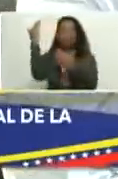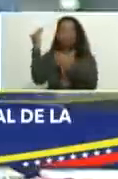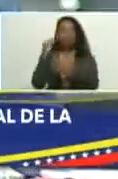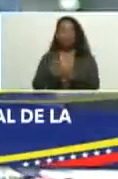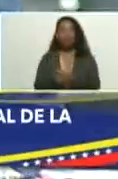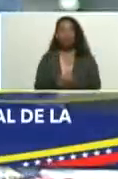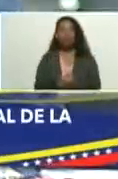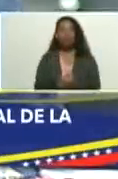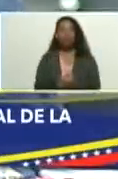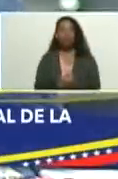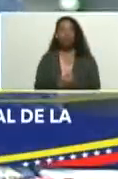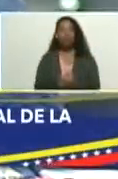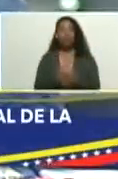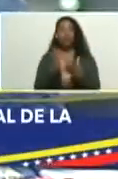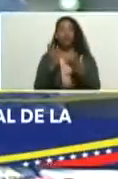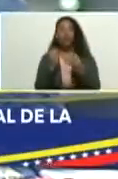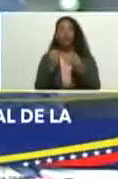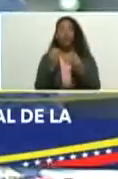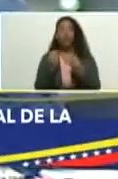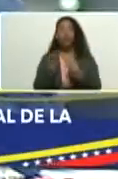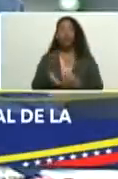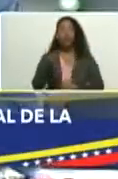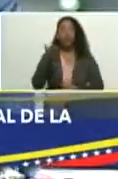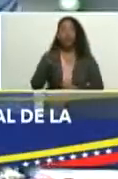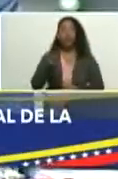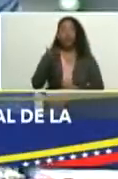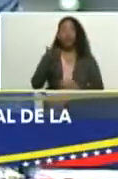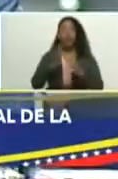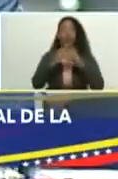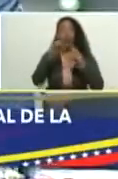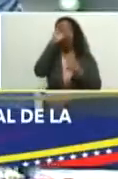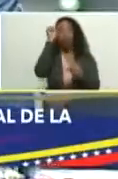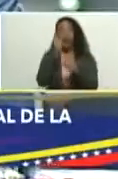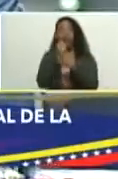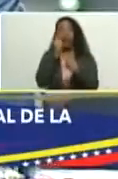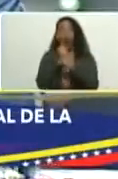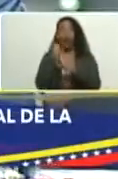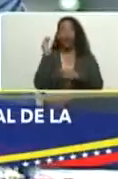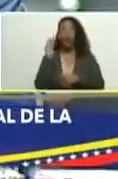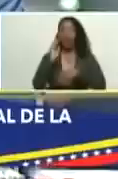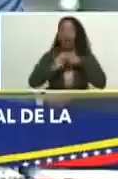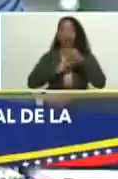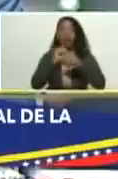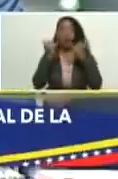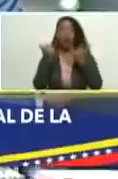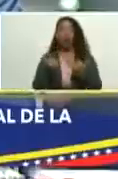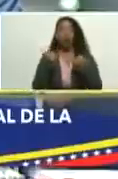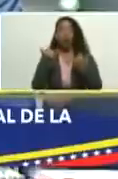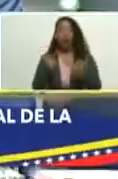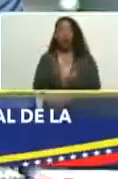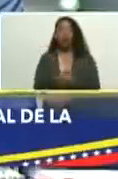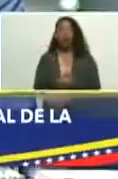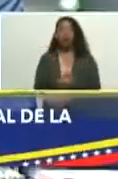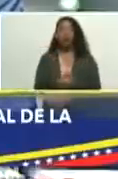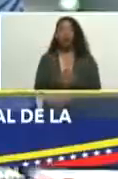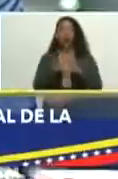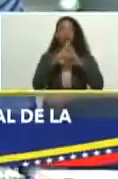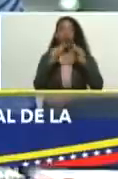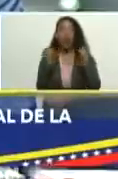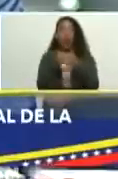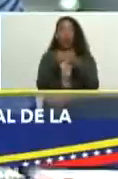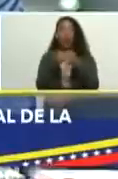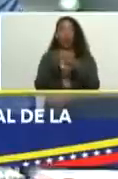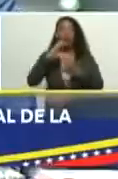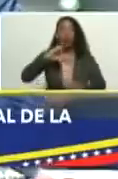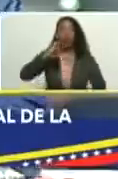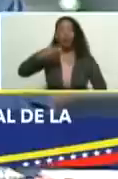Y es muy importante todo el trabajo que se viene haciendo con los CPT.